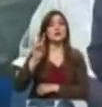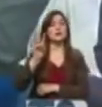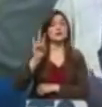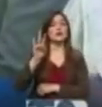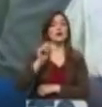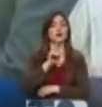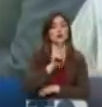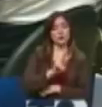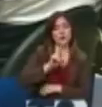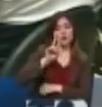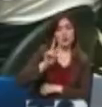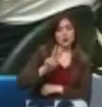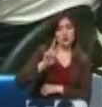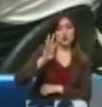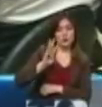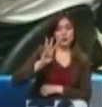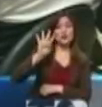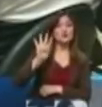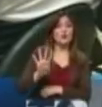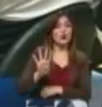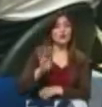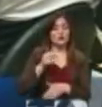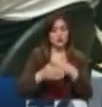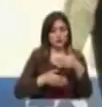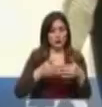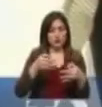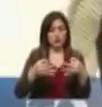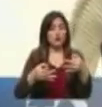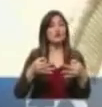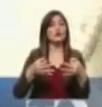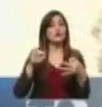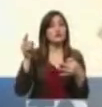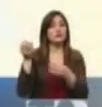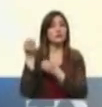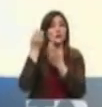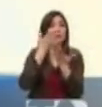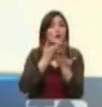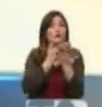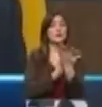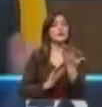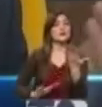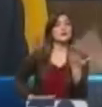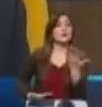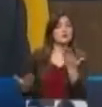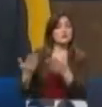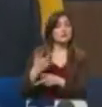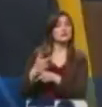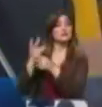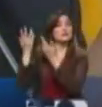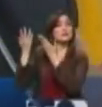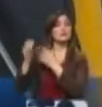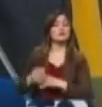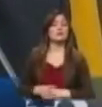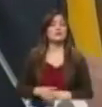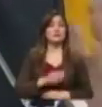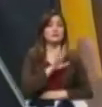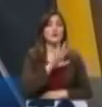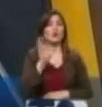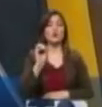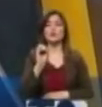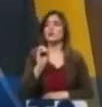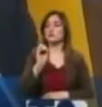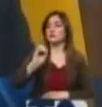casos, 2.264 se han judicializado. Así lo anunció el presidente de la Judicatura. Cerca del 50% queda